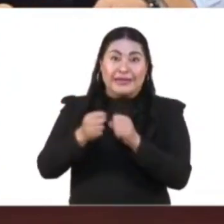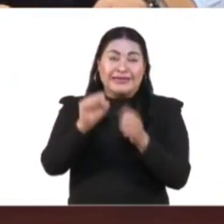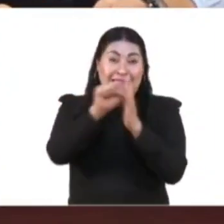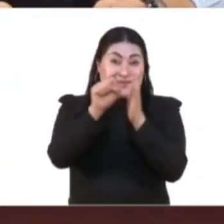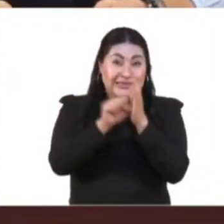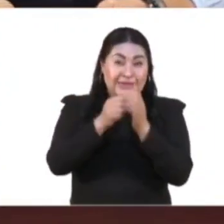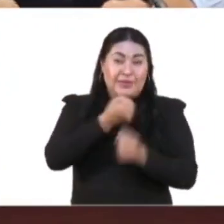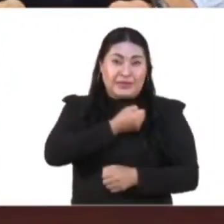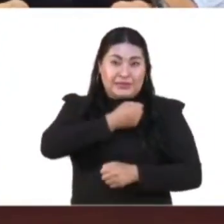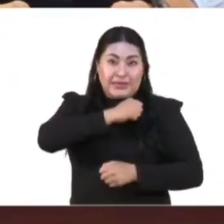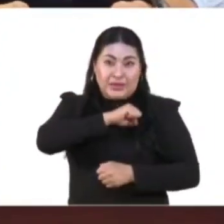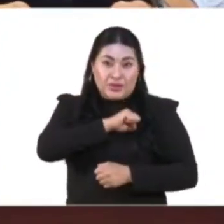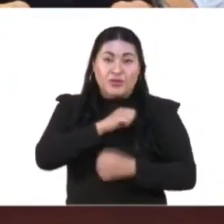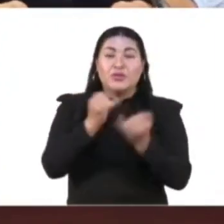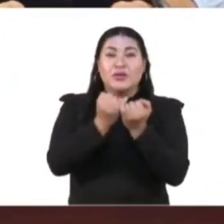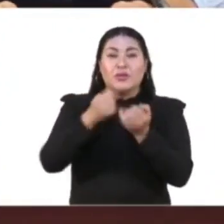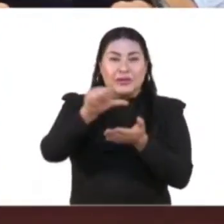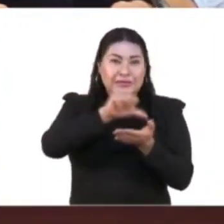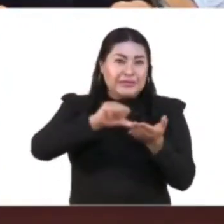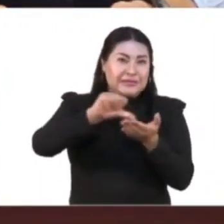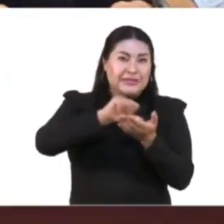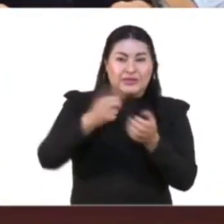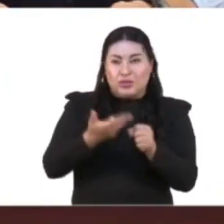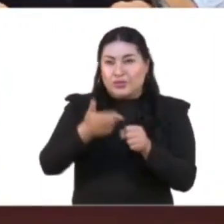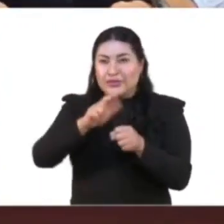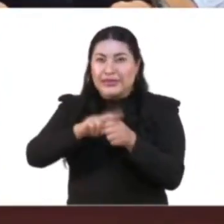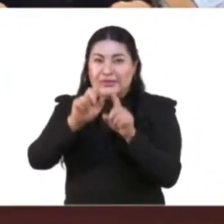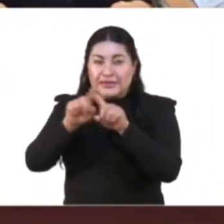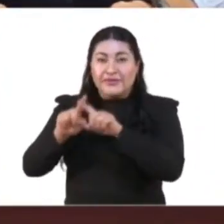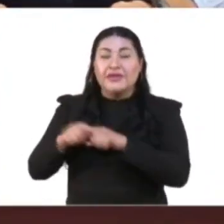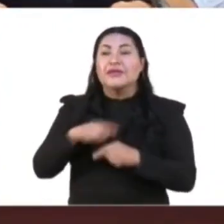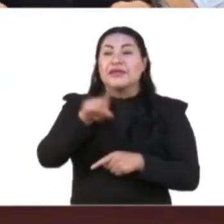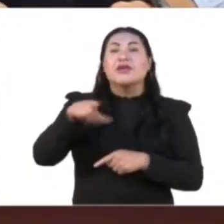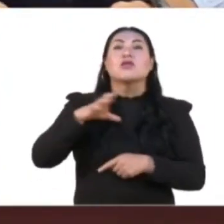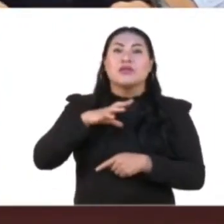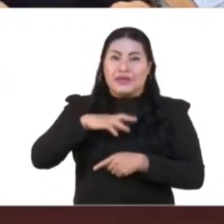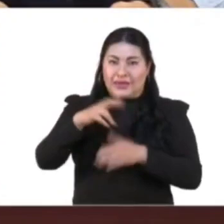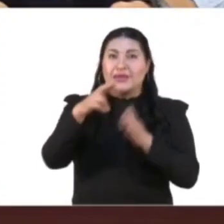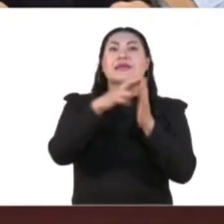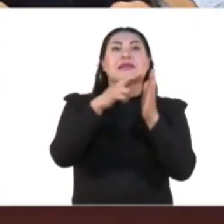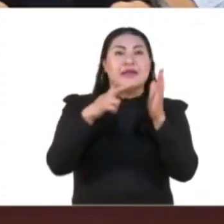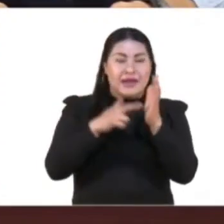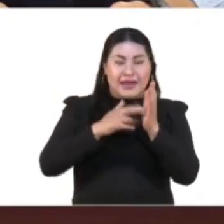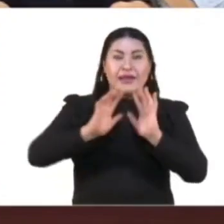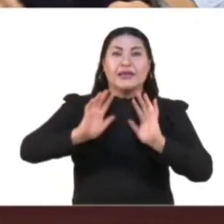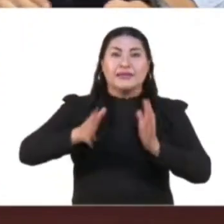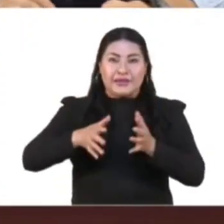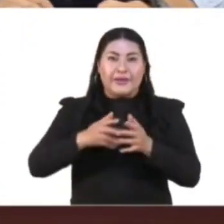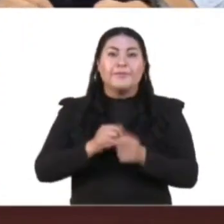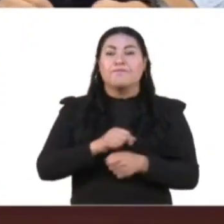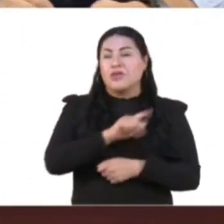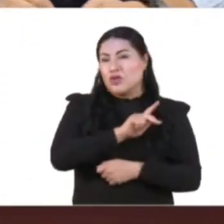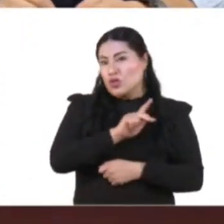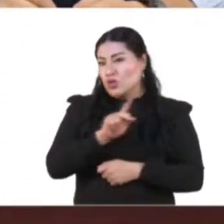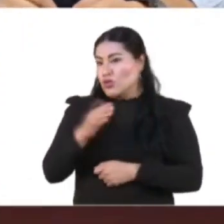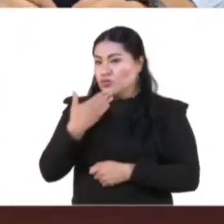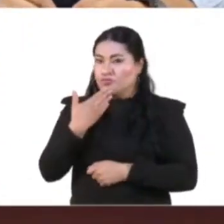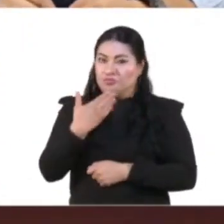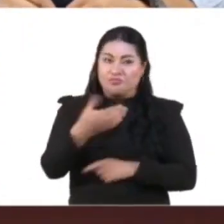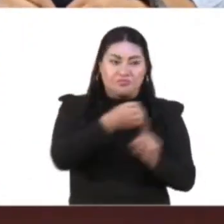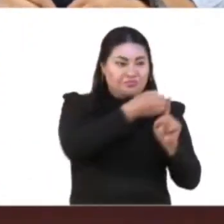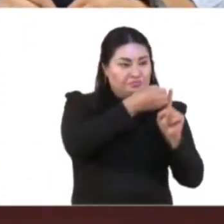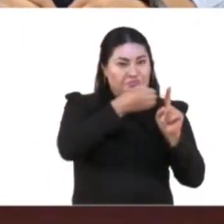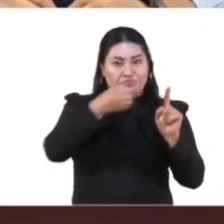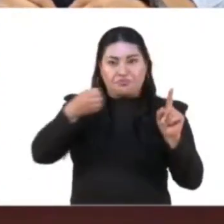México, centros de salud y hospitales, reportaron que se activaron los protocolos correspondientes y todo se realizó en orden